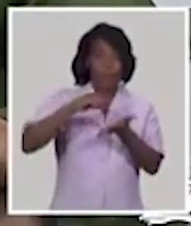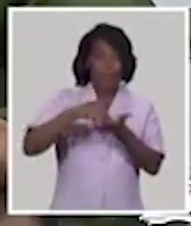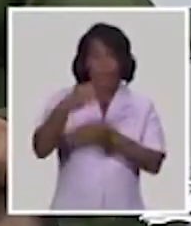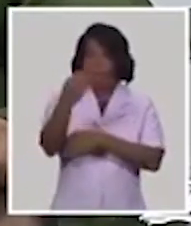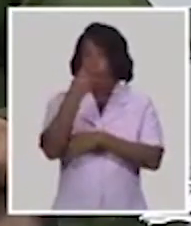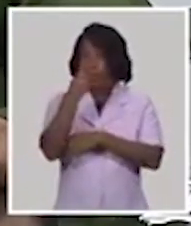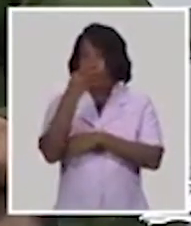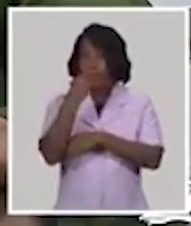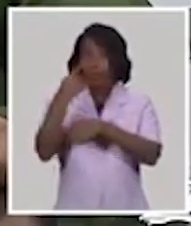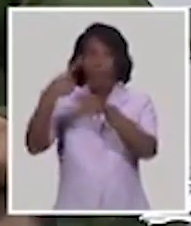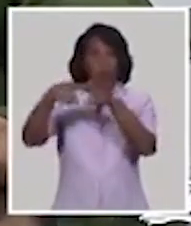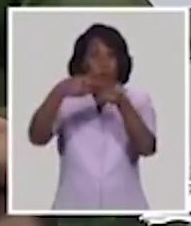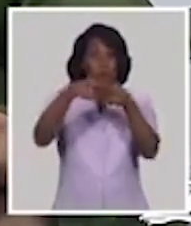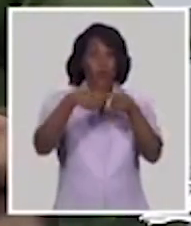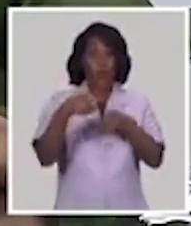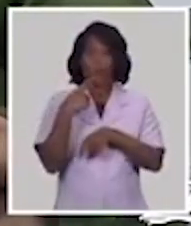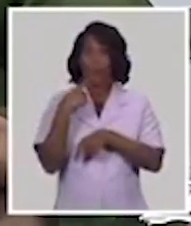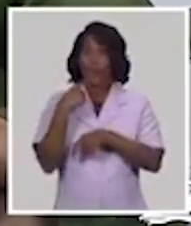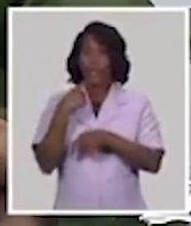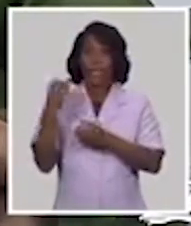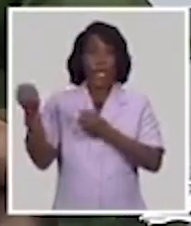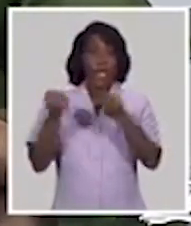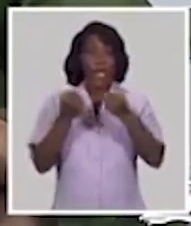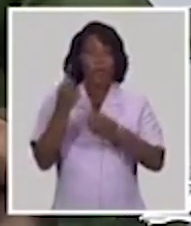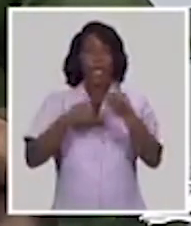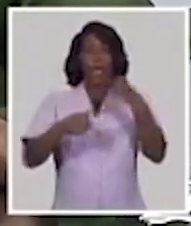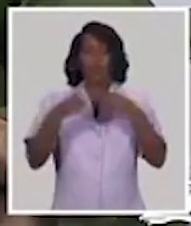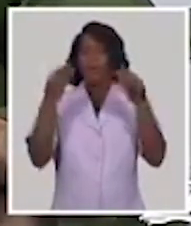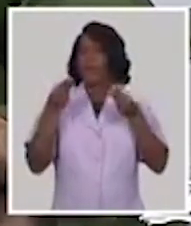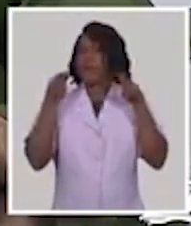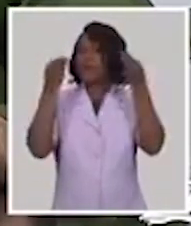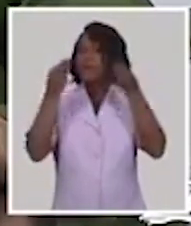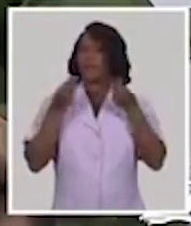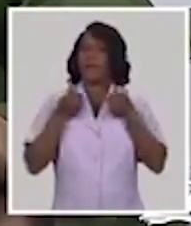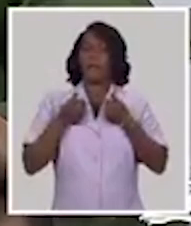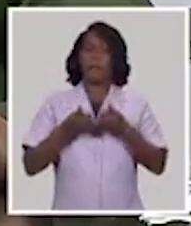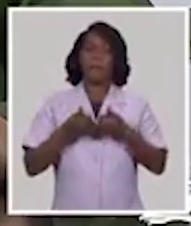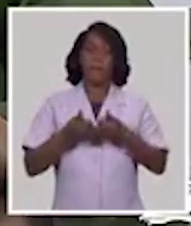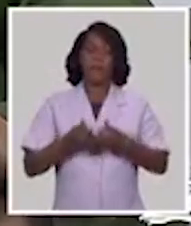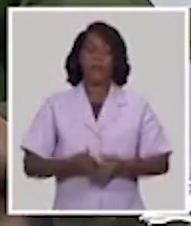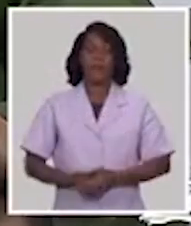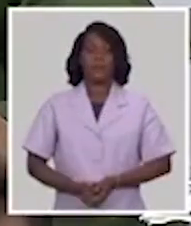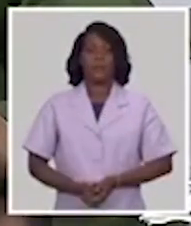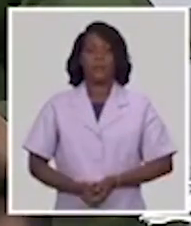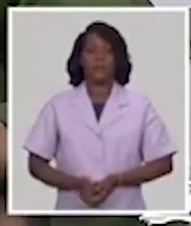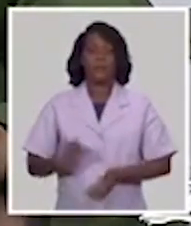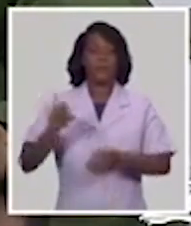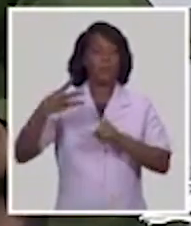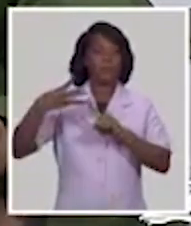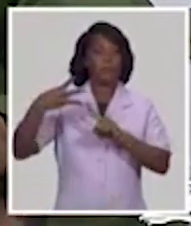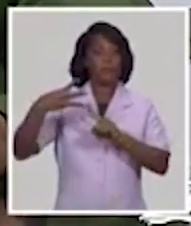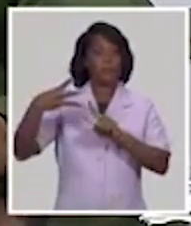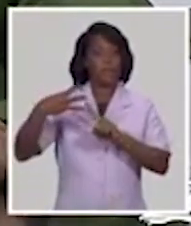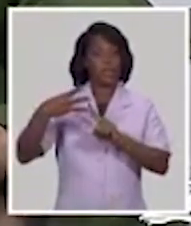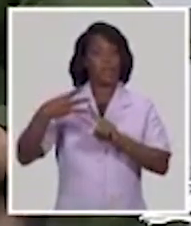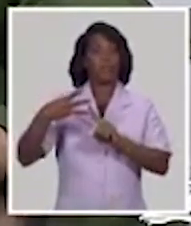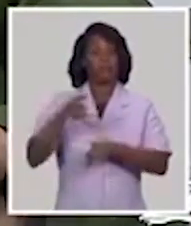mercado, a nuestras tiendas, o sea, a todos los establecimientos. En tercer lugar,